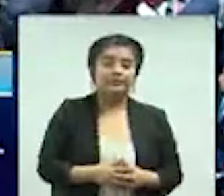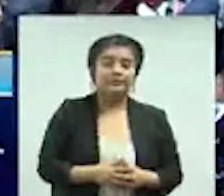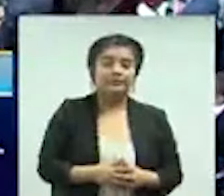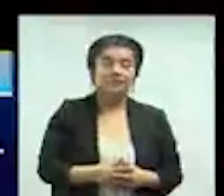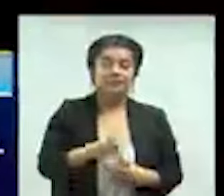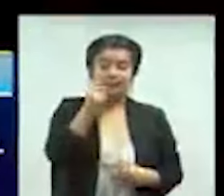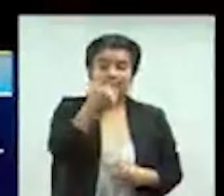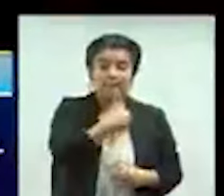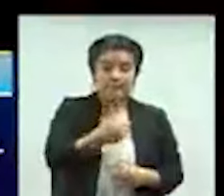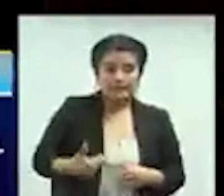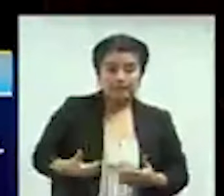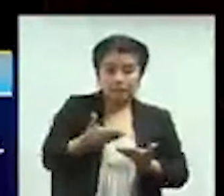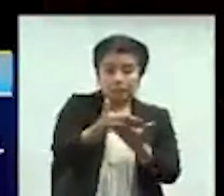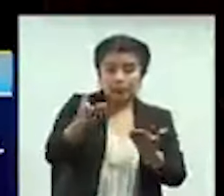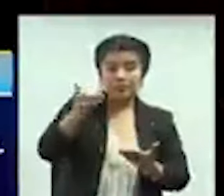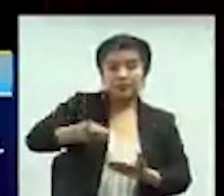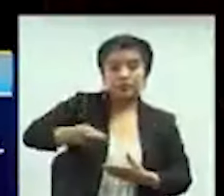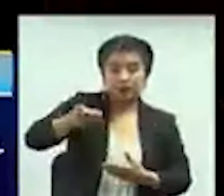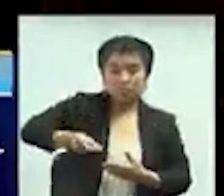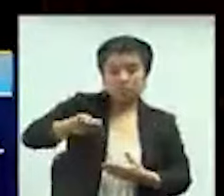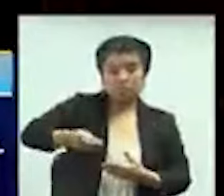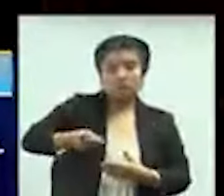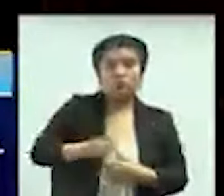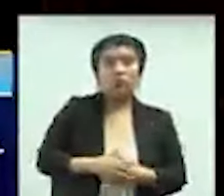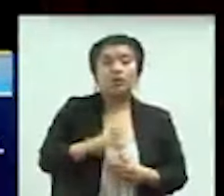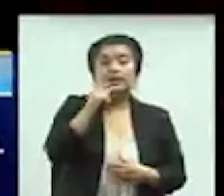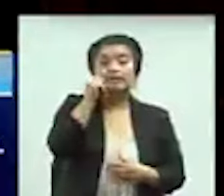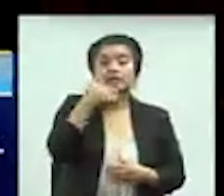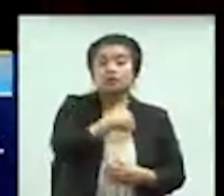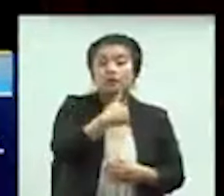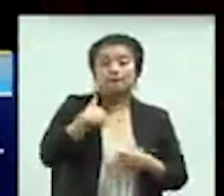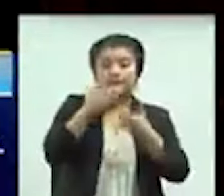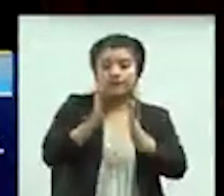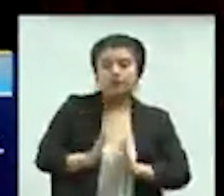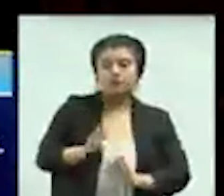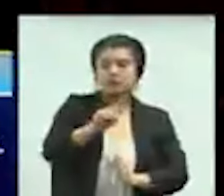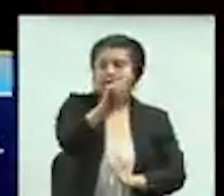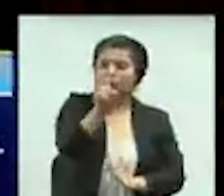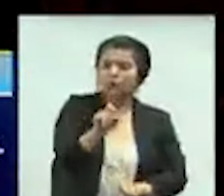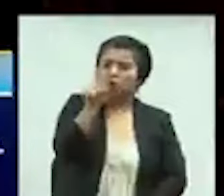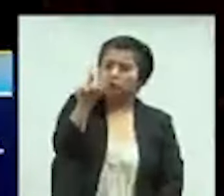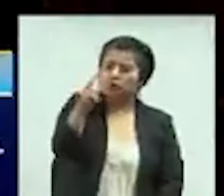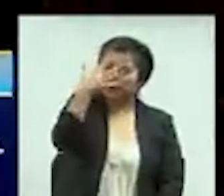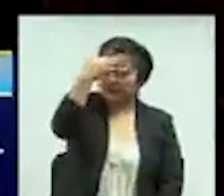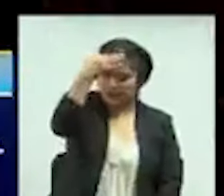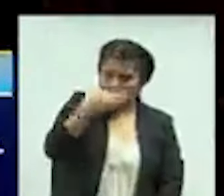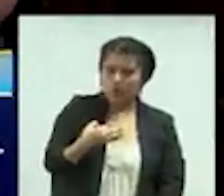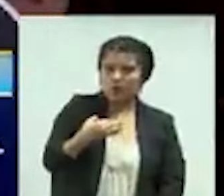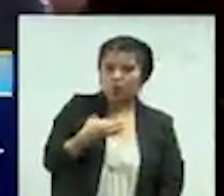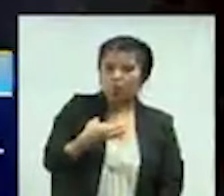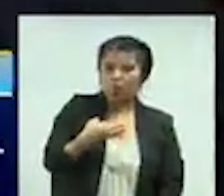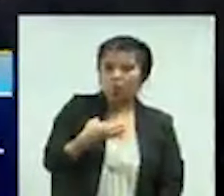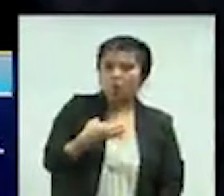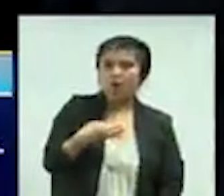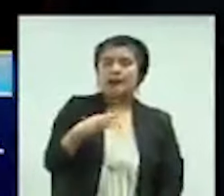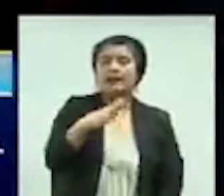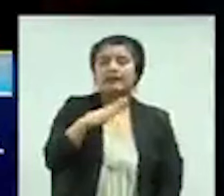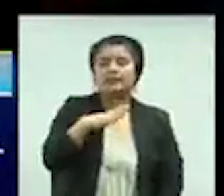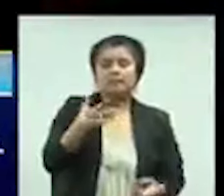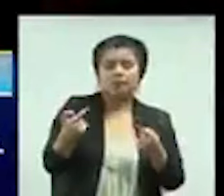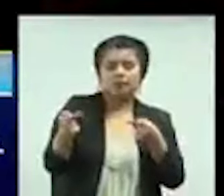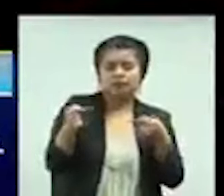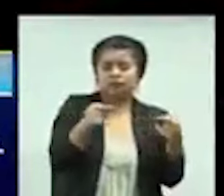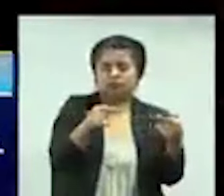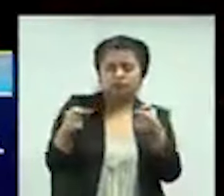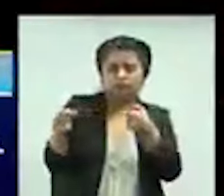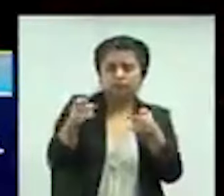Señor presidente, honorable pleno, señor ministro, ¿considera usted que hay disidentes